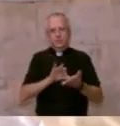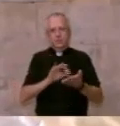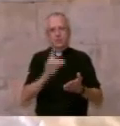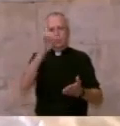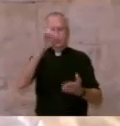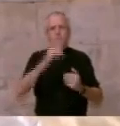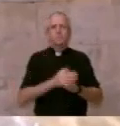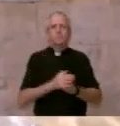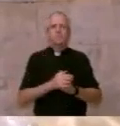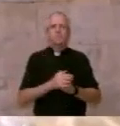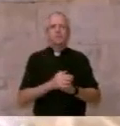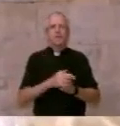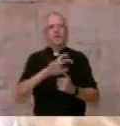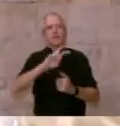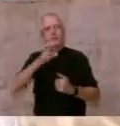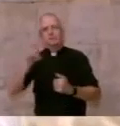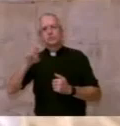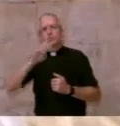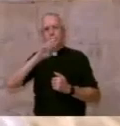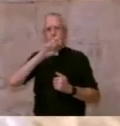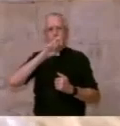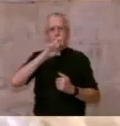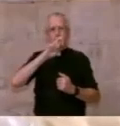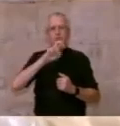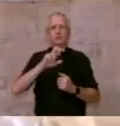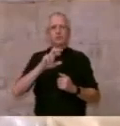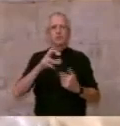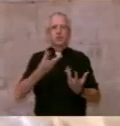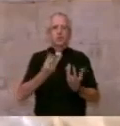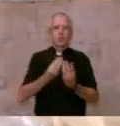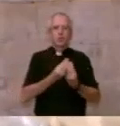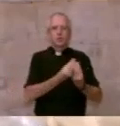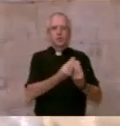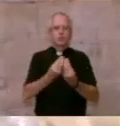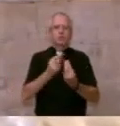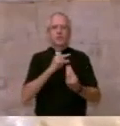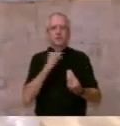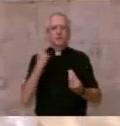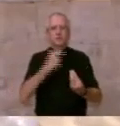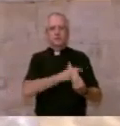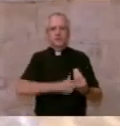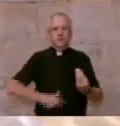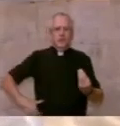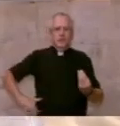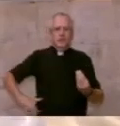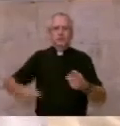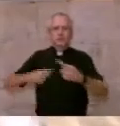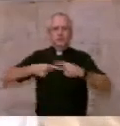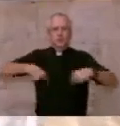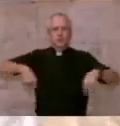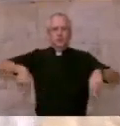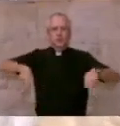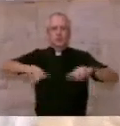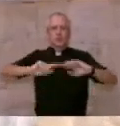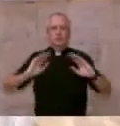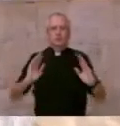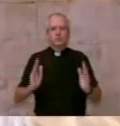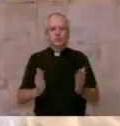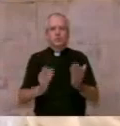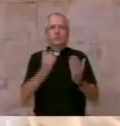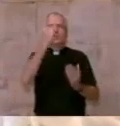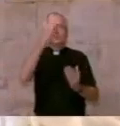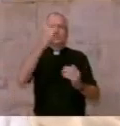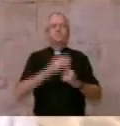tuyo. Y amb els altres bisbes, junto con los otros obispos, los presbíteros y diáconos y todo el